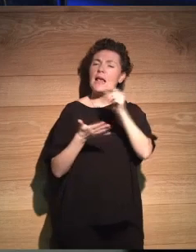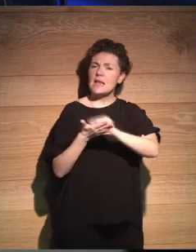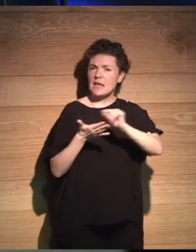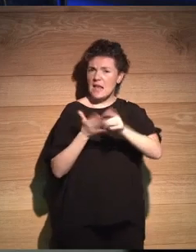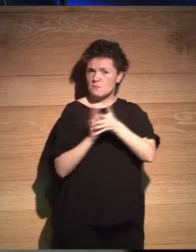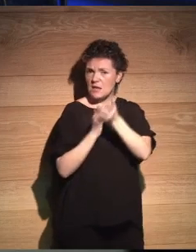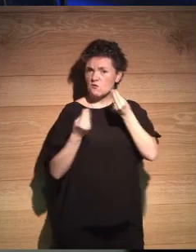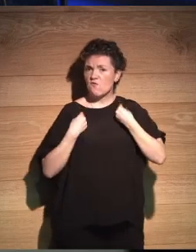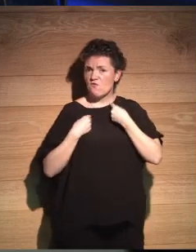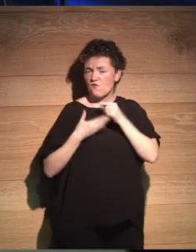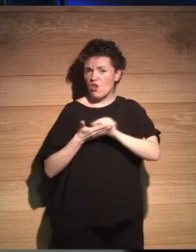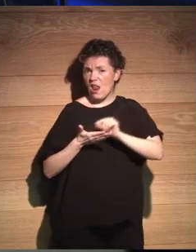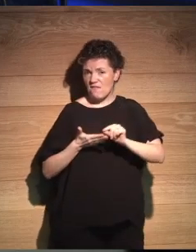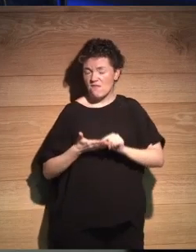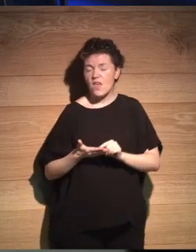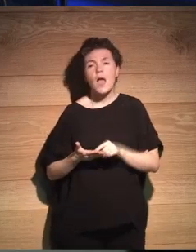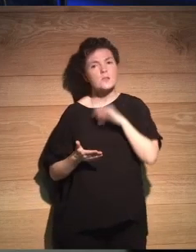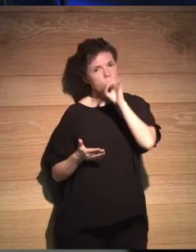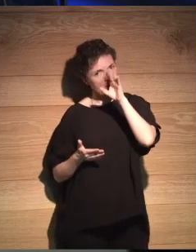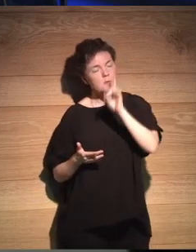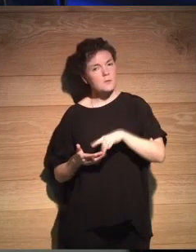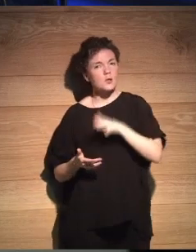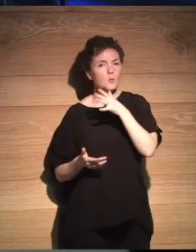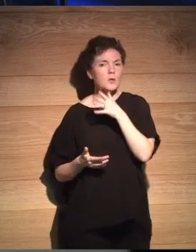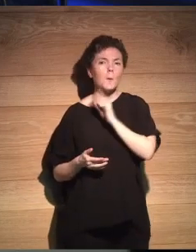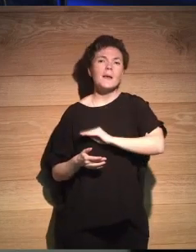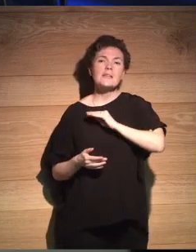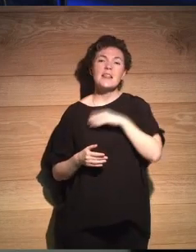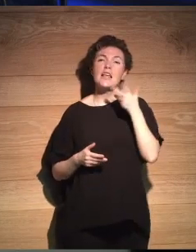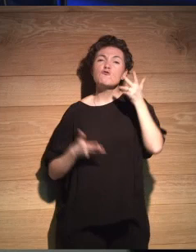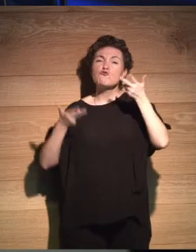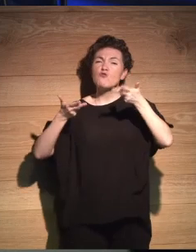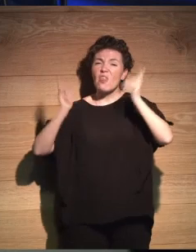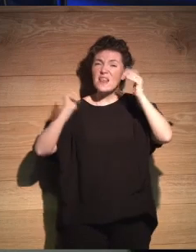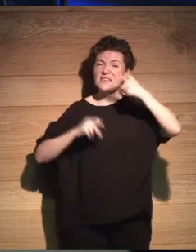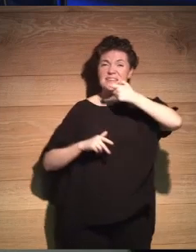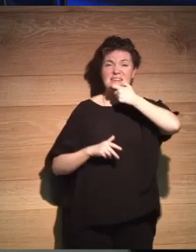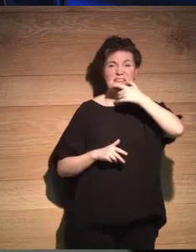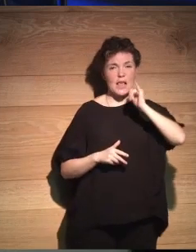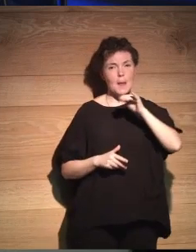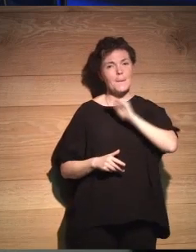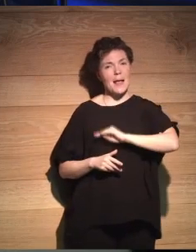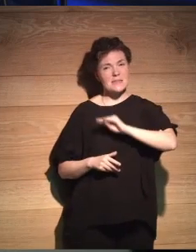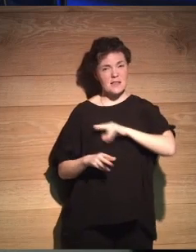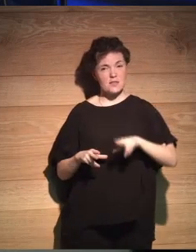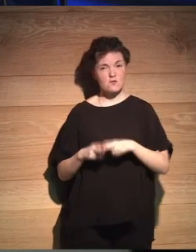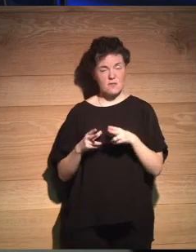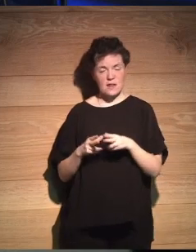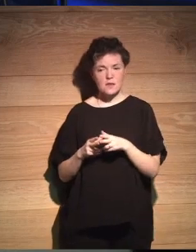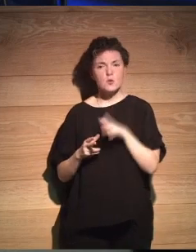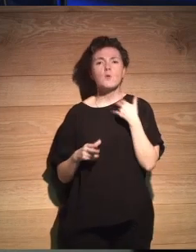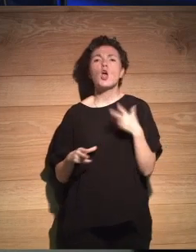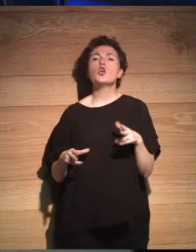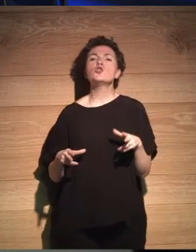autobiografía, es sorprendente porque había bastantes socialistas ingleses que estuvieron allí, porque el